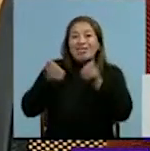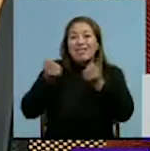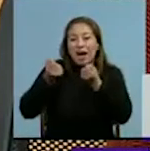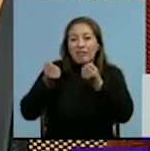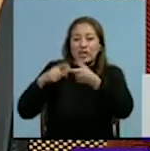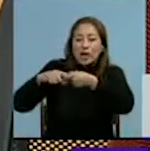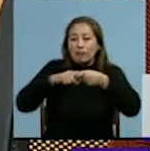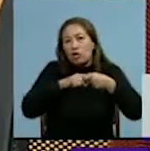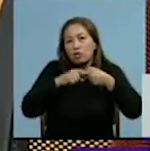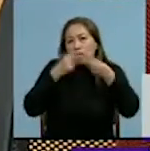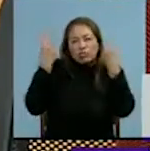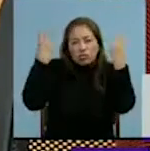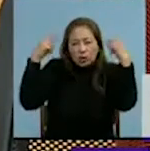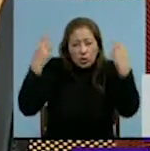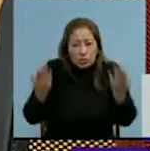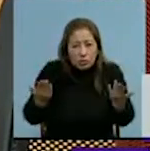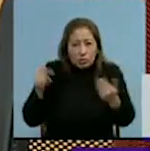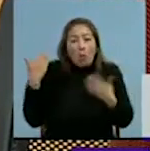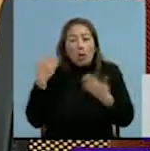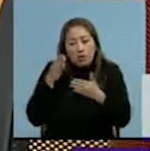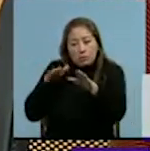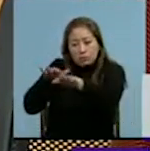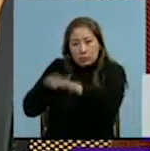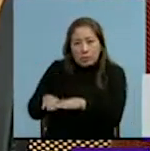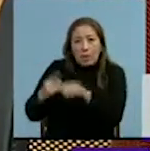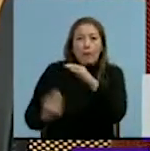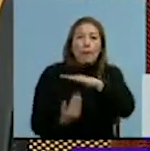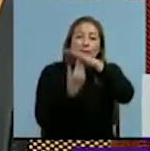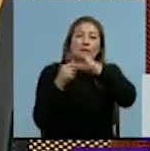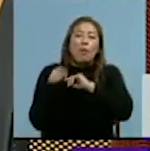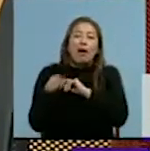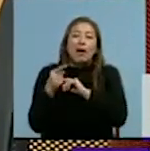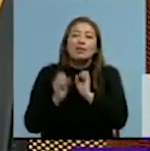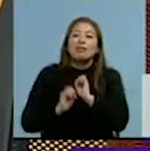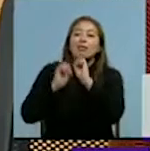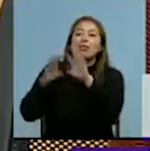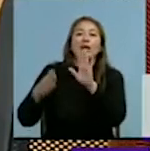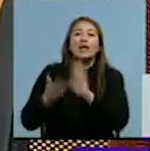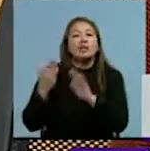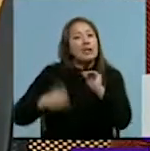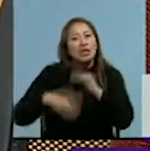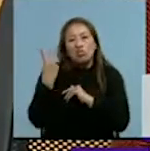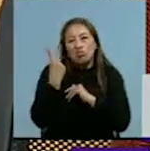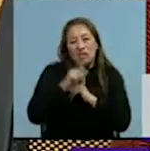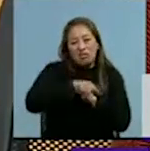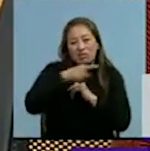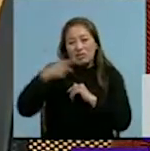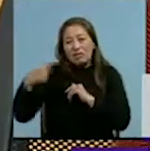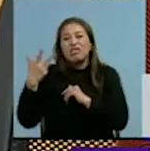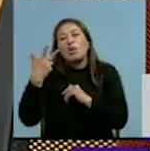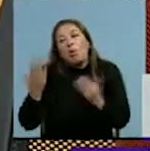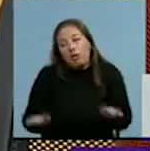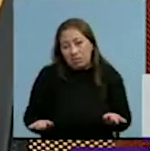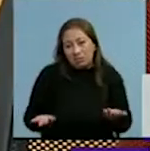combis turísticas bueno principalmente ahí es donde dejan los turistas y ya son son tres cuadras para llegar al